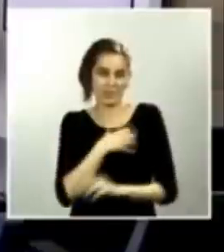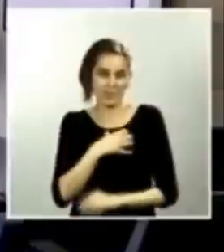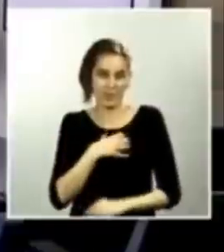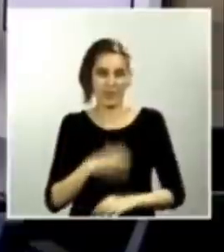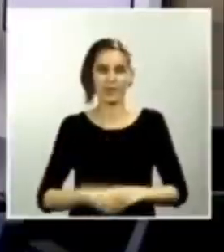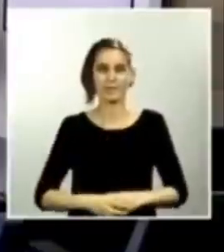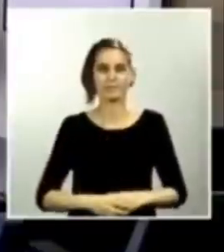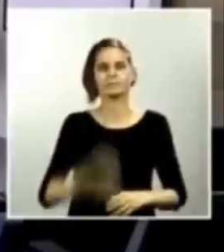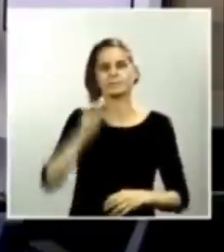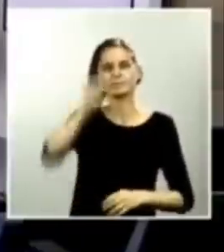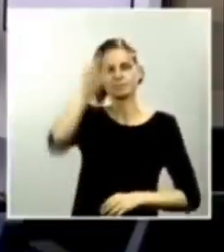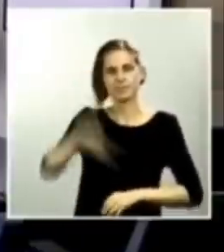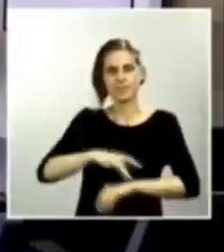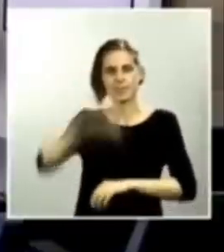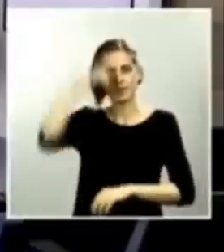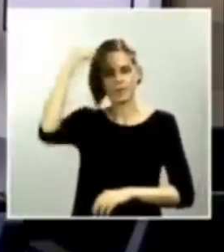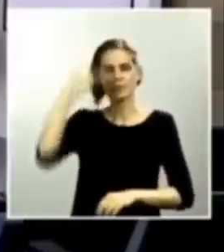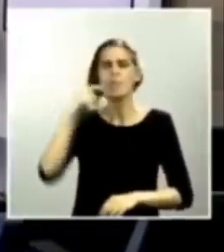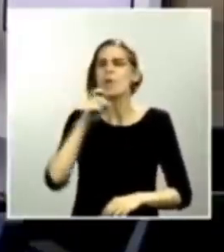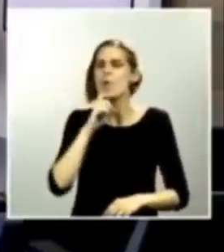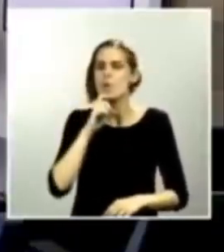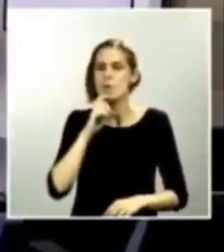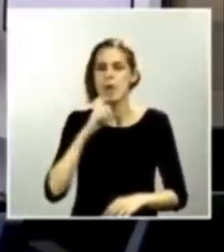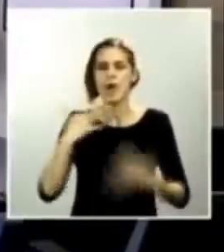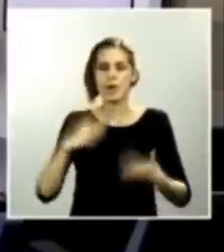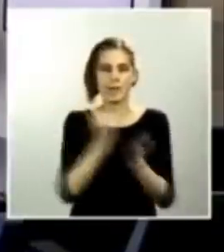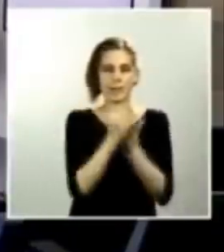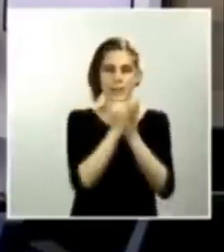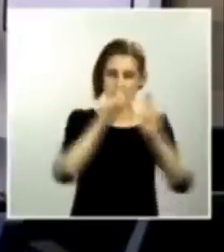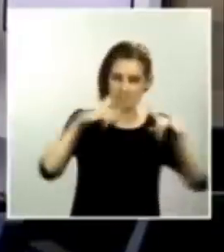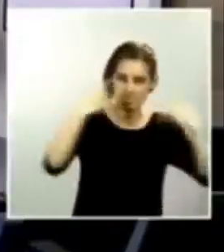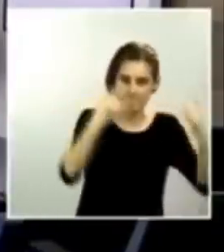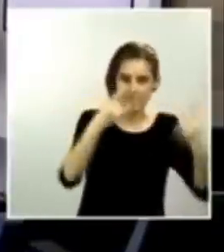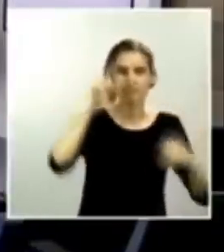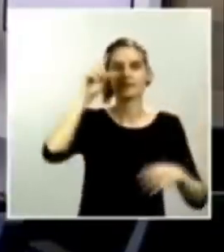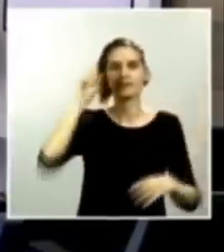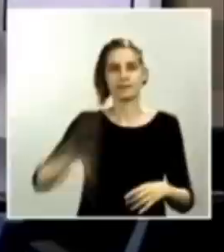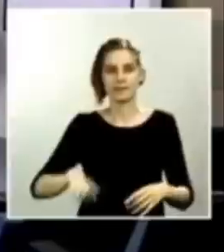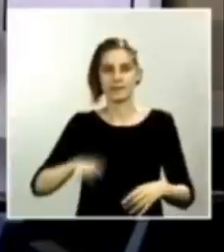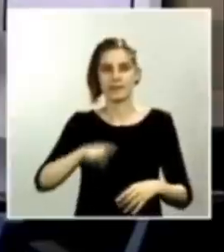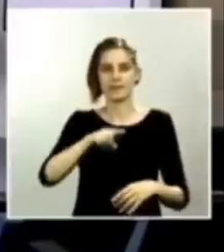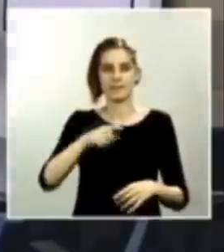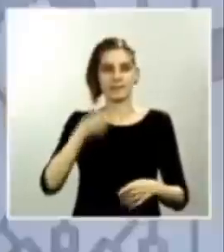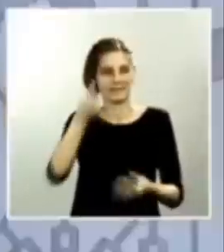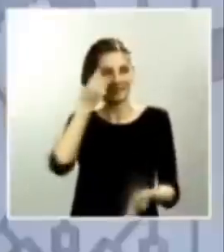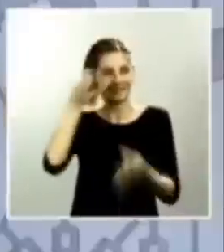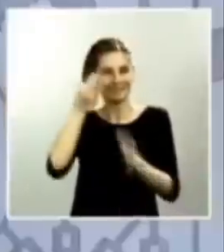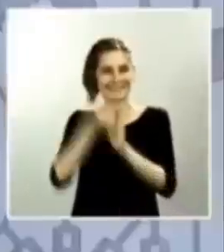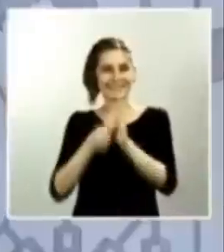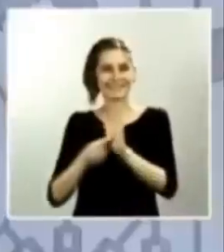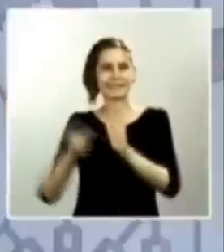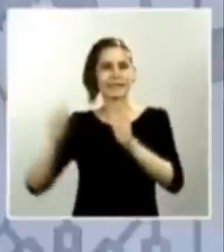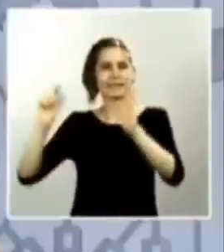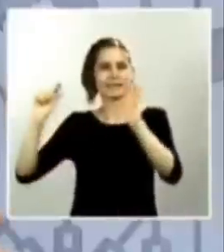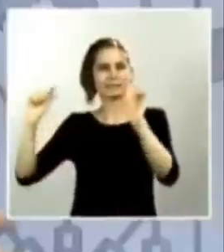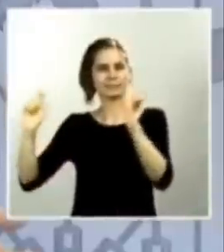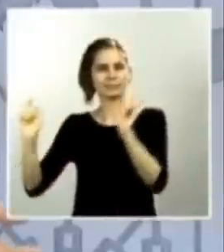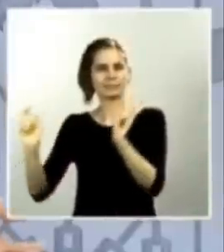pregunta para usted. ¿Cómo puede explicar que la gente haya gastado tantísimo dinero en Star Citizen últimamente y haya tanto